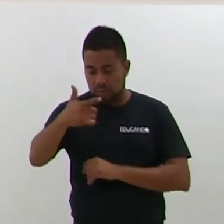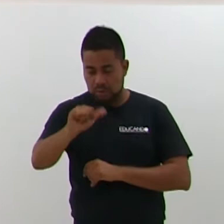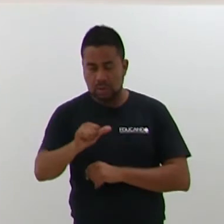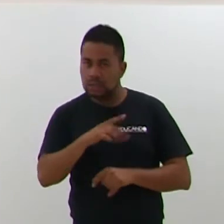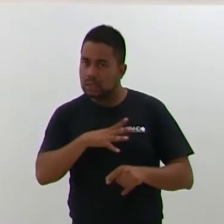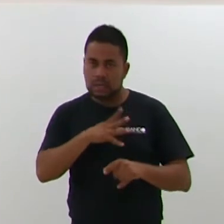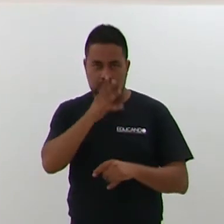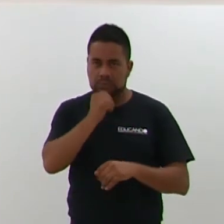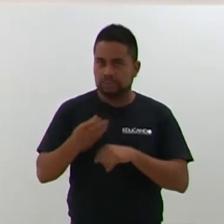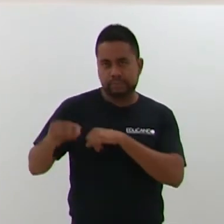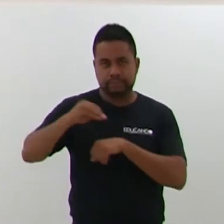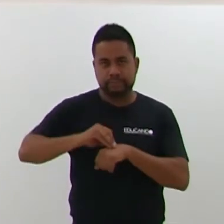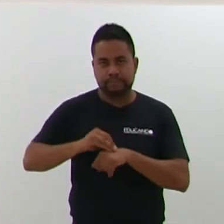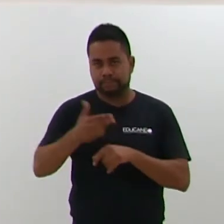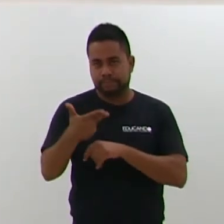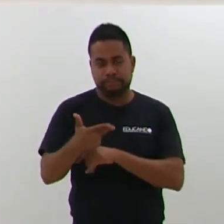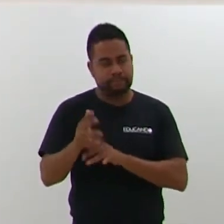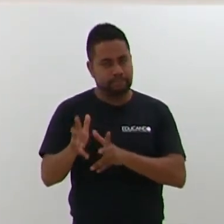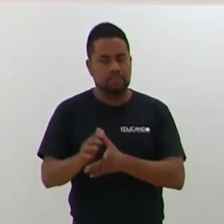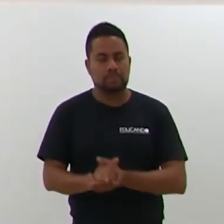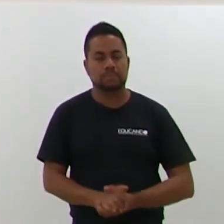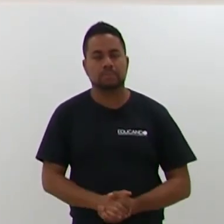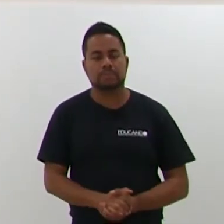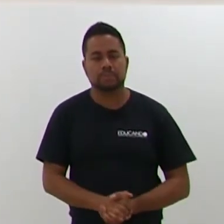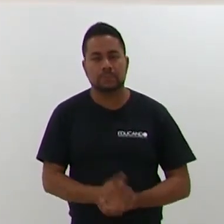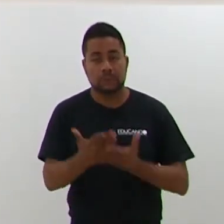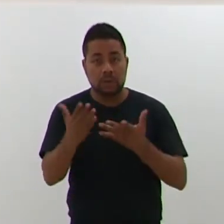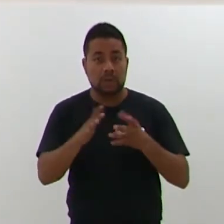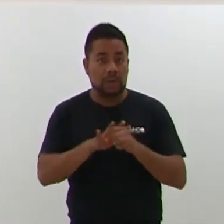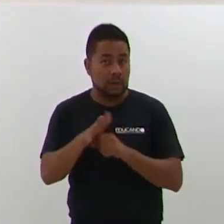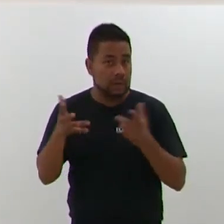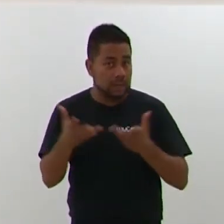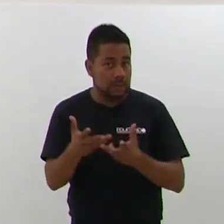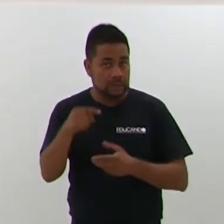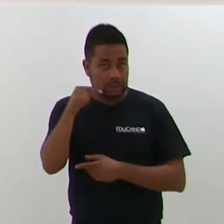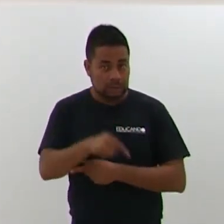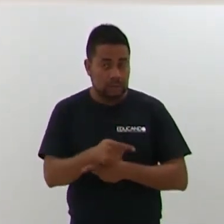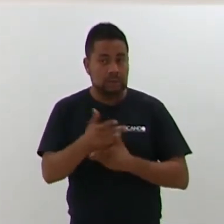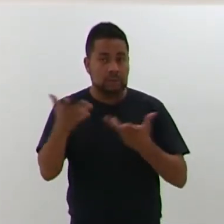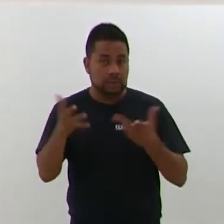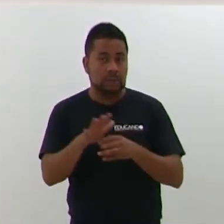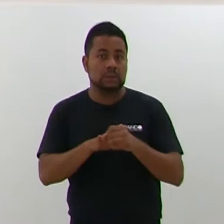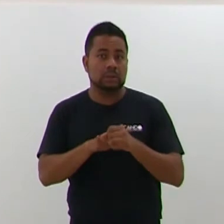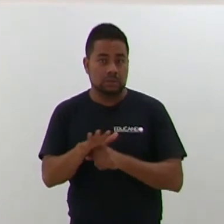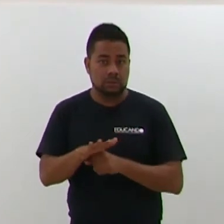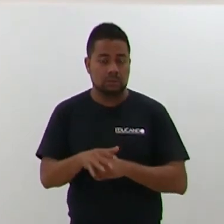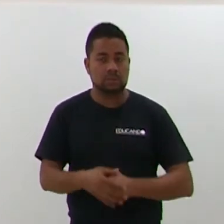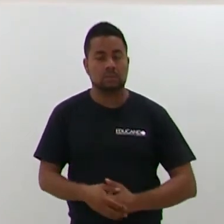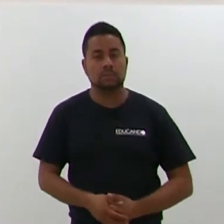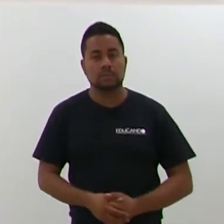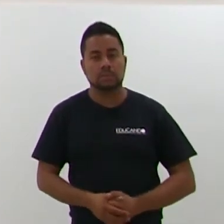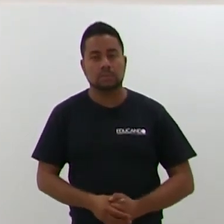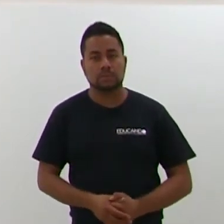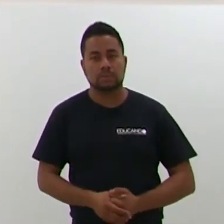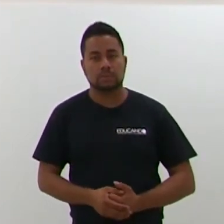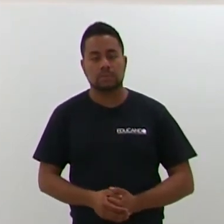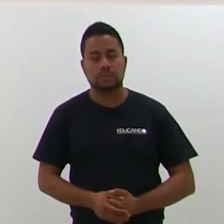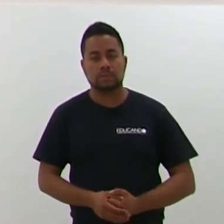se salvan, pues. Bueno, ahora, ¿qué vamos a hacer? Lo que vamos a hacer a continuación es